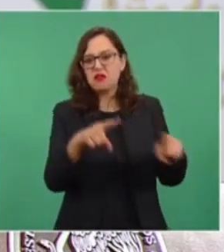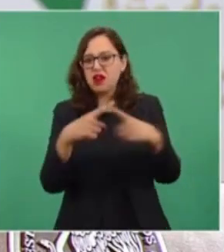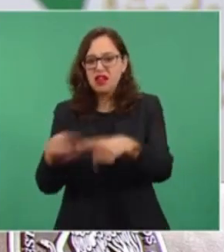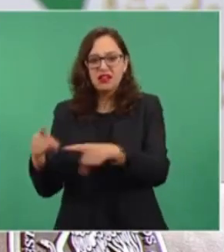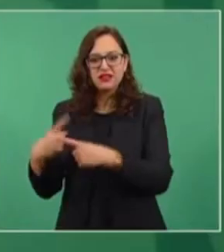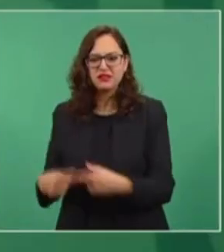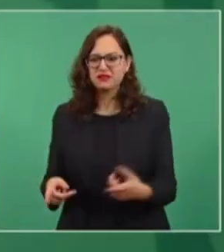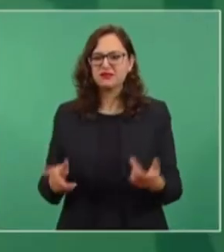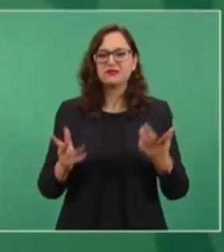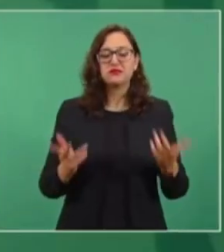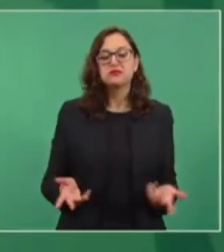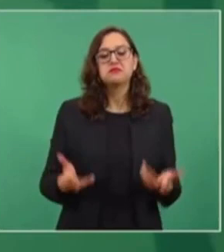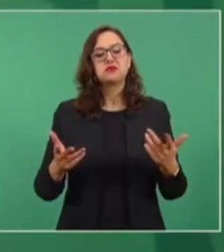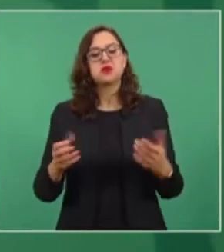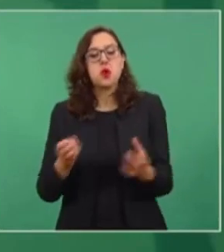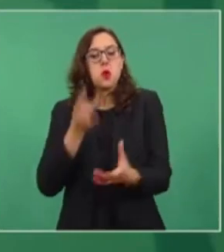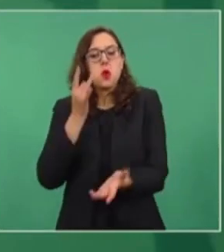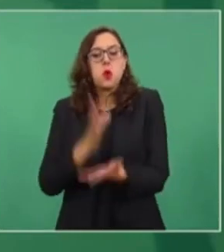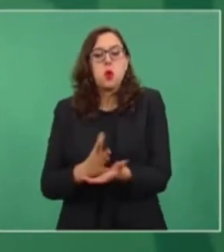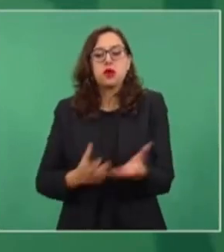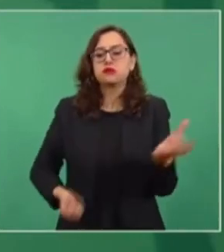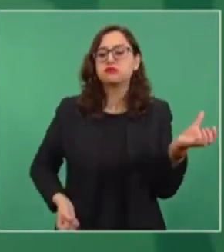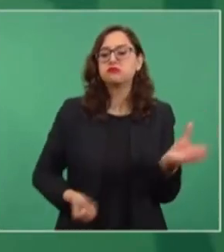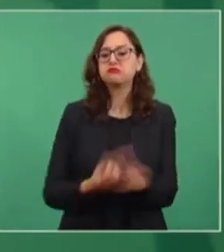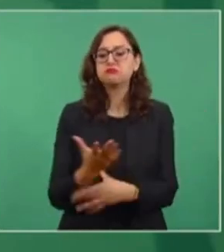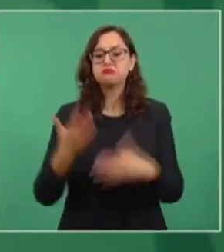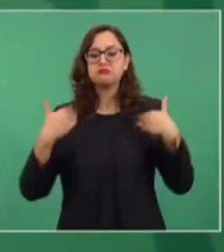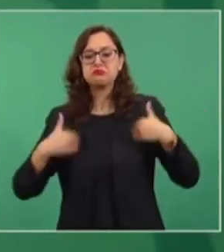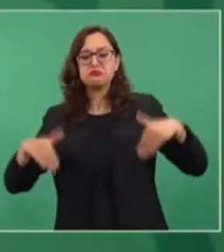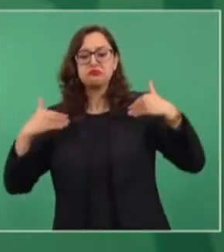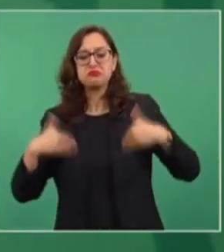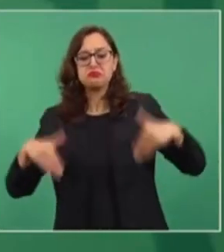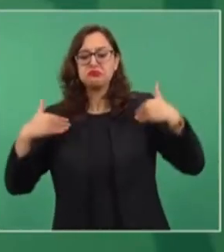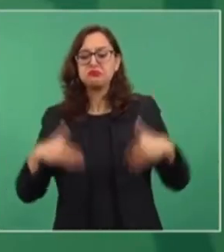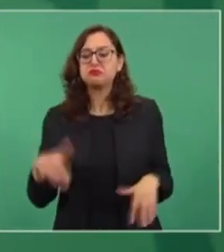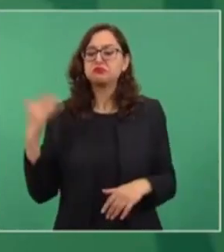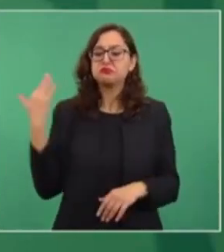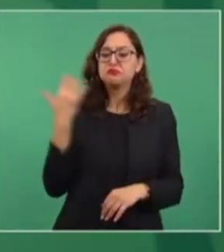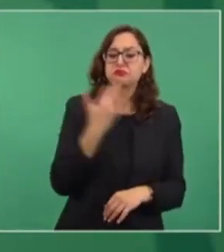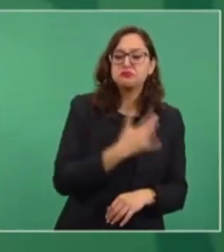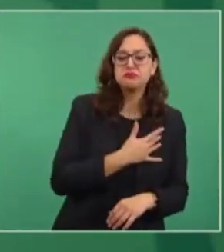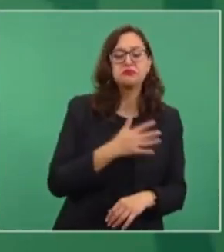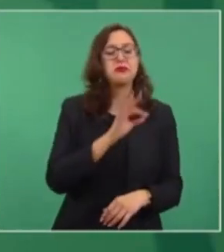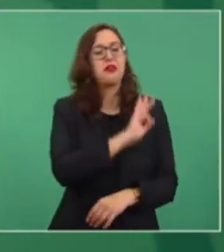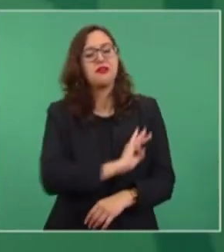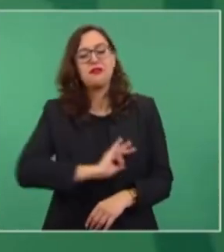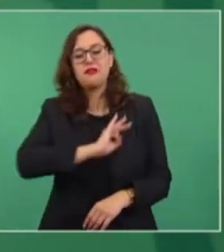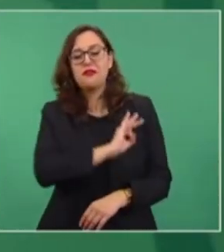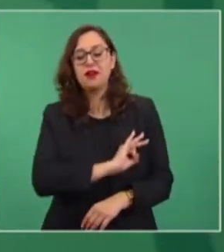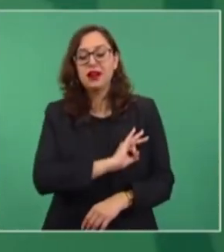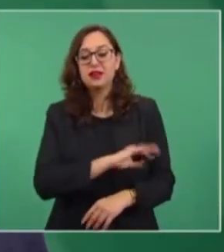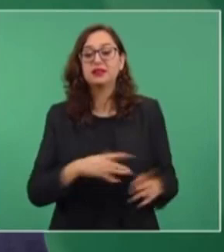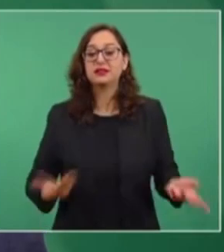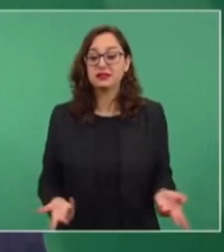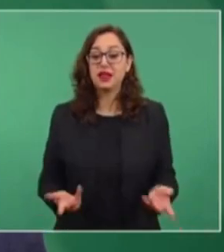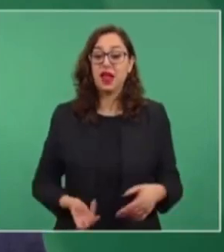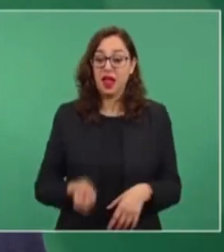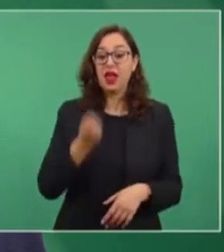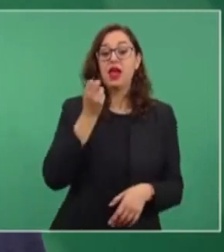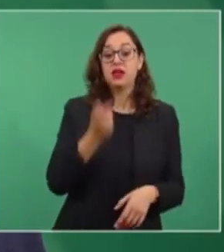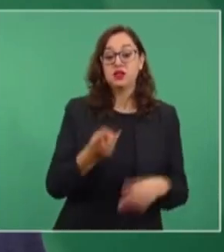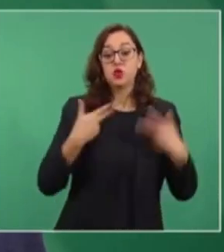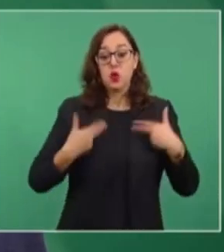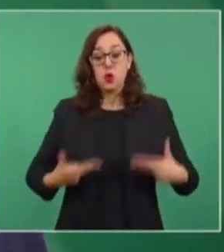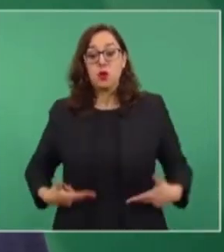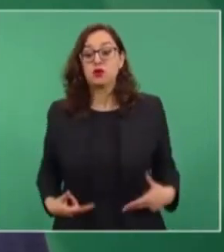disfrutar y en consecuencia es una mejor manera de vivir, una manera de vivir feliz. El ser humano en esta nueva vida necesita